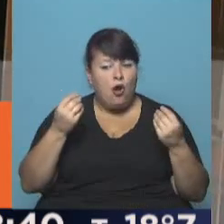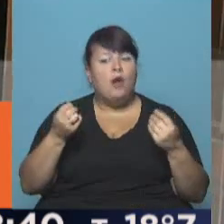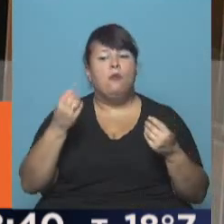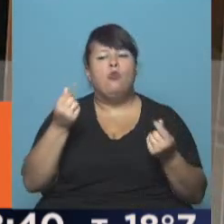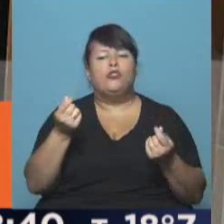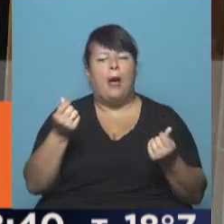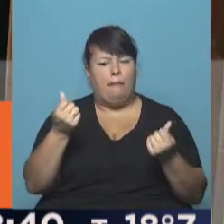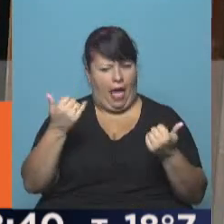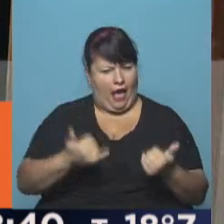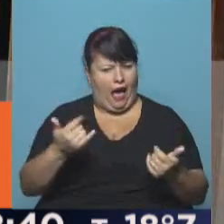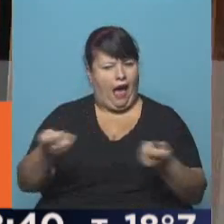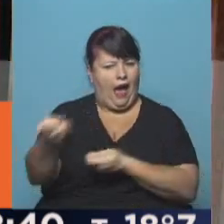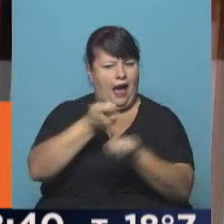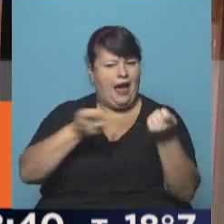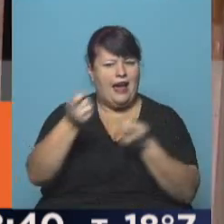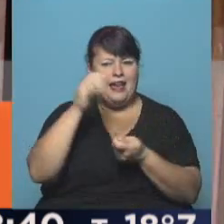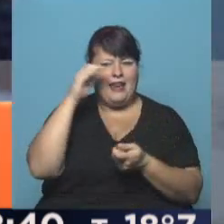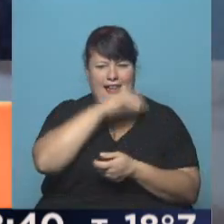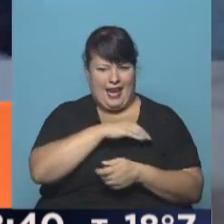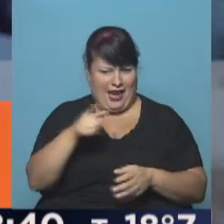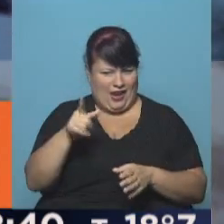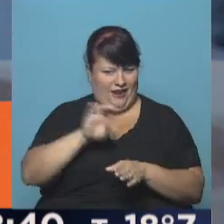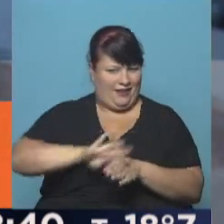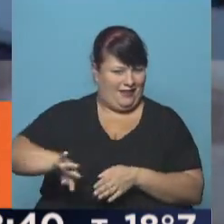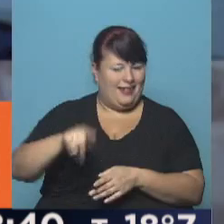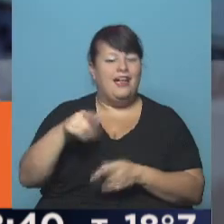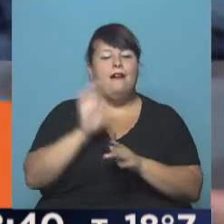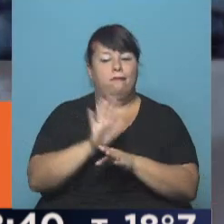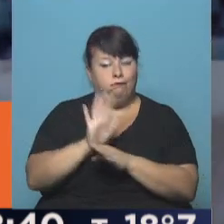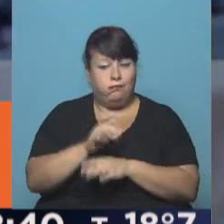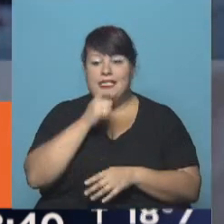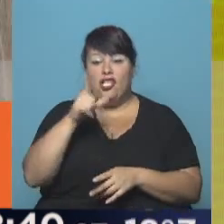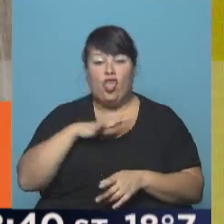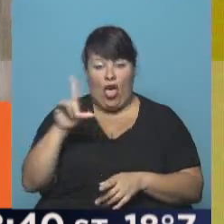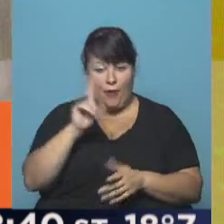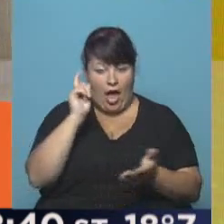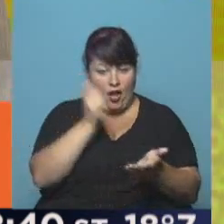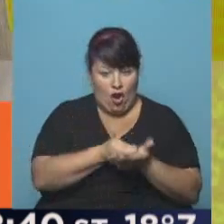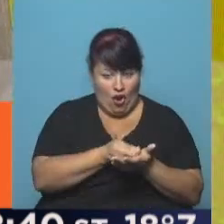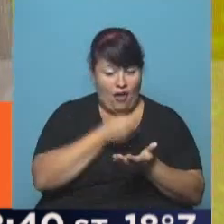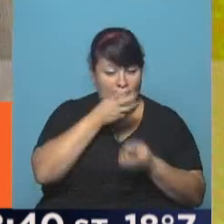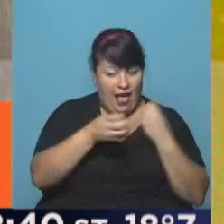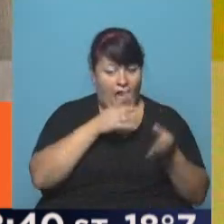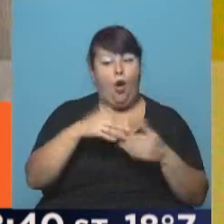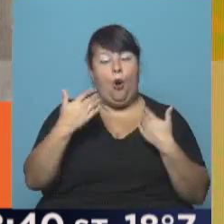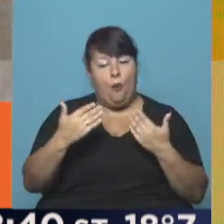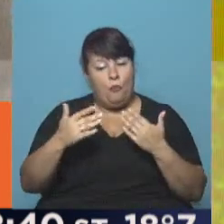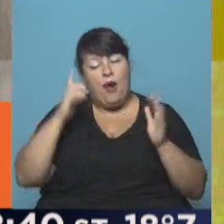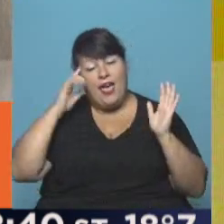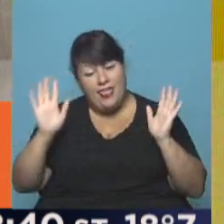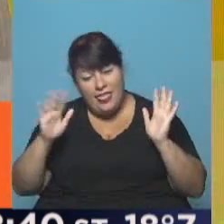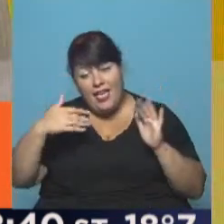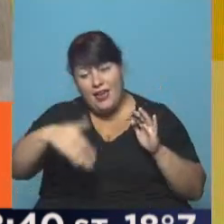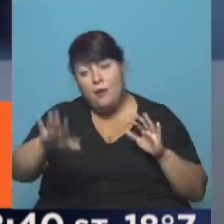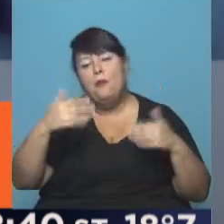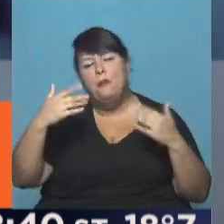mucho dinero todavía dando vuelta a marea en la marginal de esto quiere decir que el que no entro todavía el blanqueo puede suponerle sabe